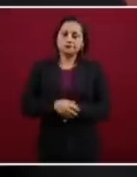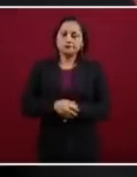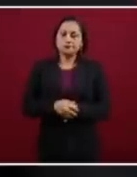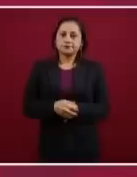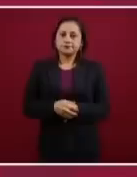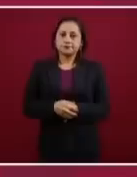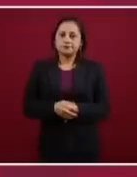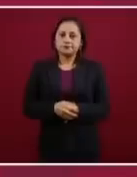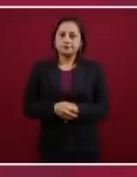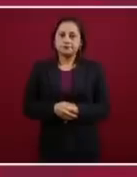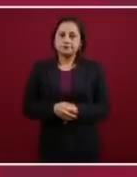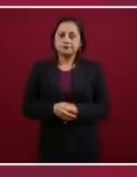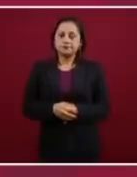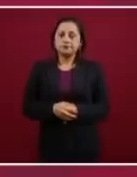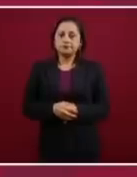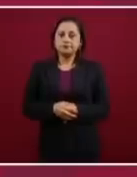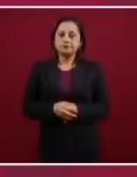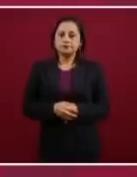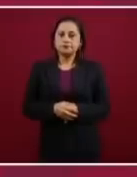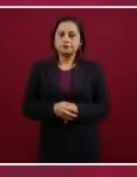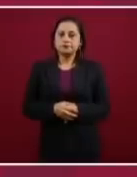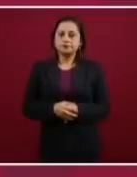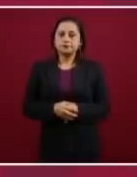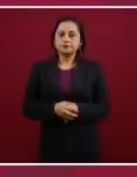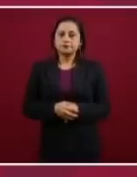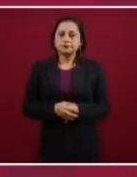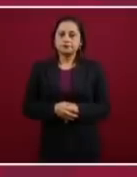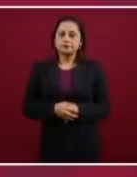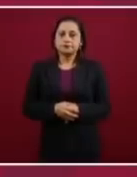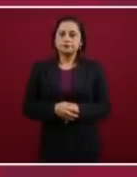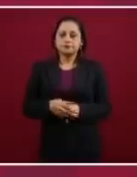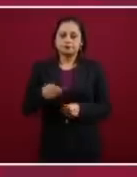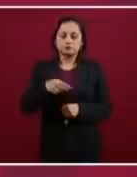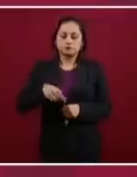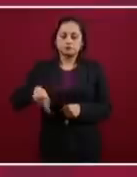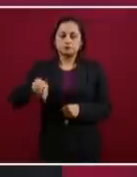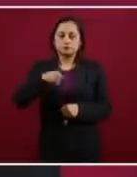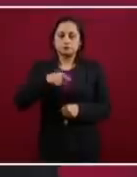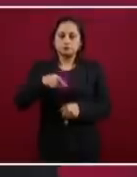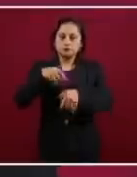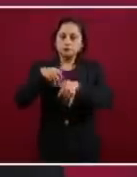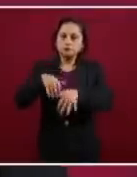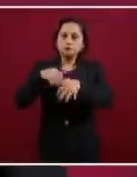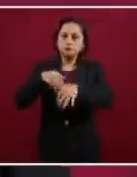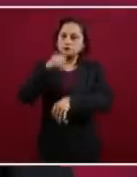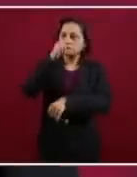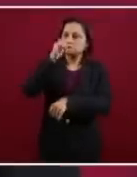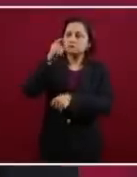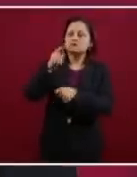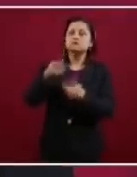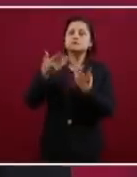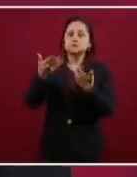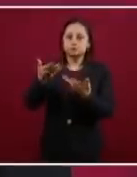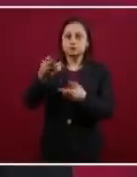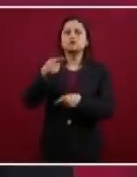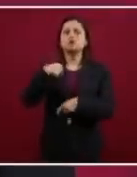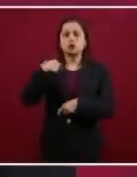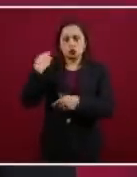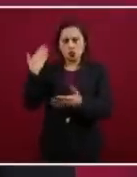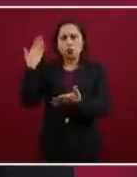de ver qué es lo que están demandando atenderlos yo voy a ir